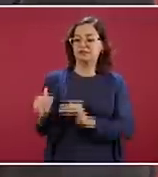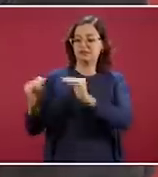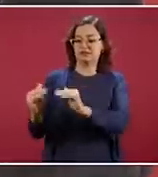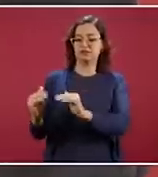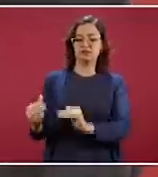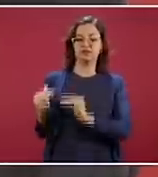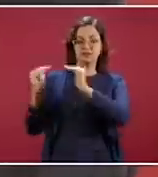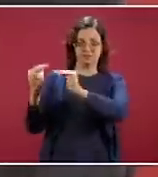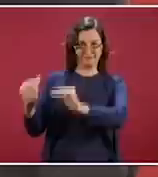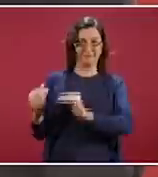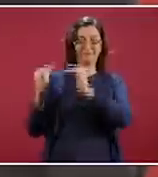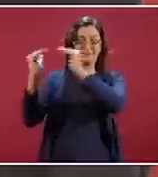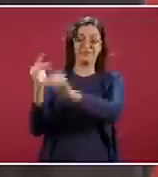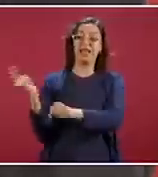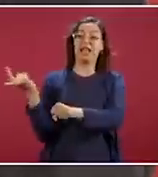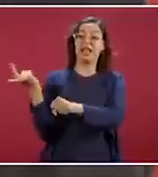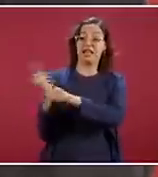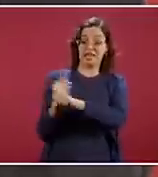licenciatura,